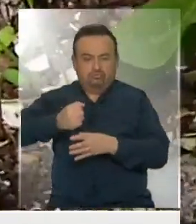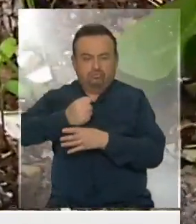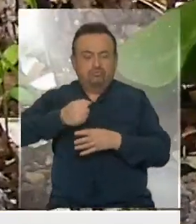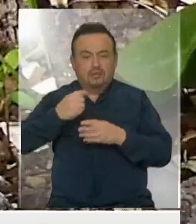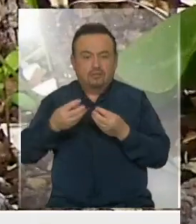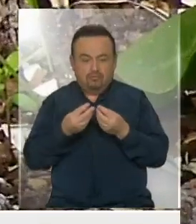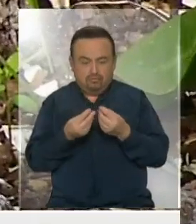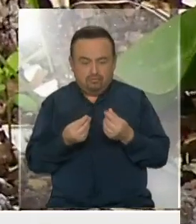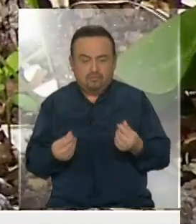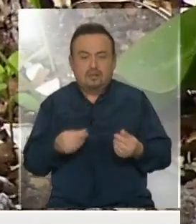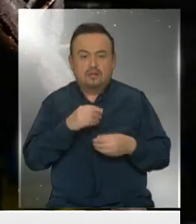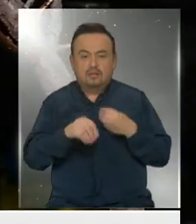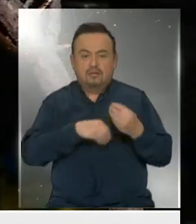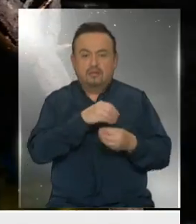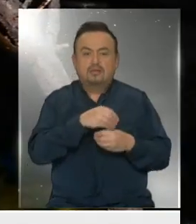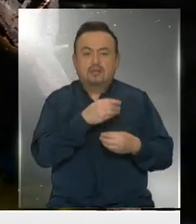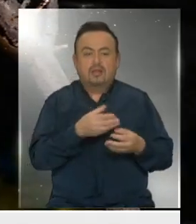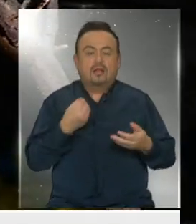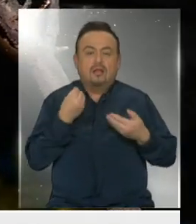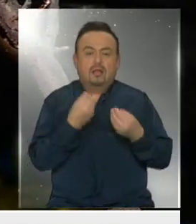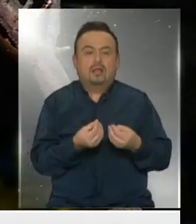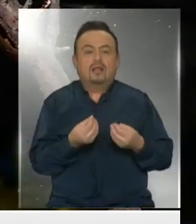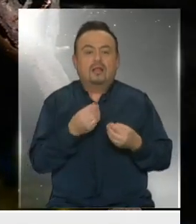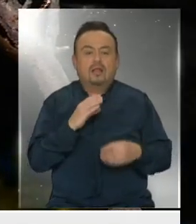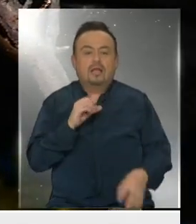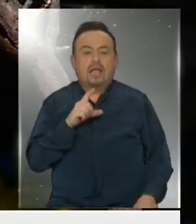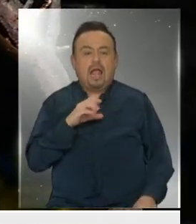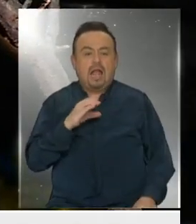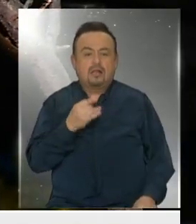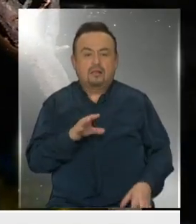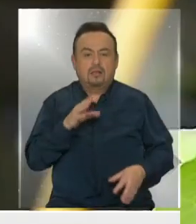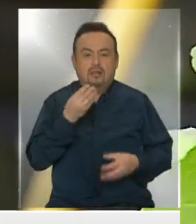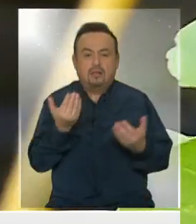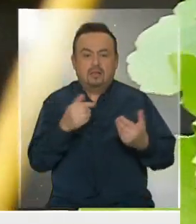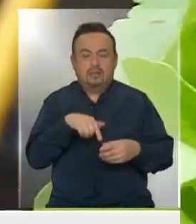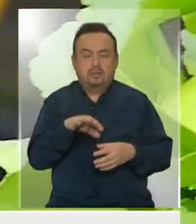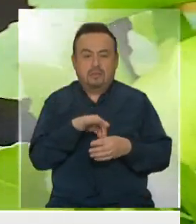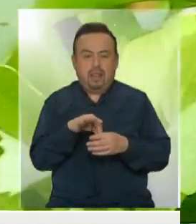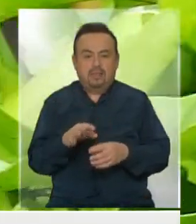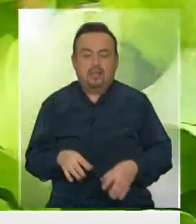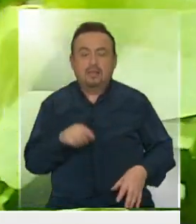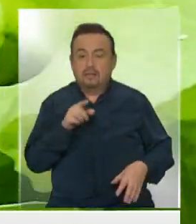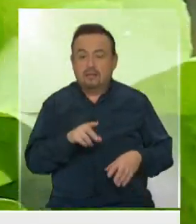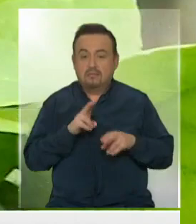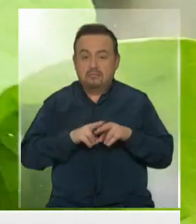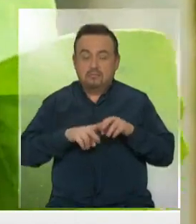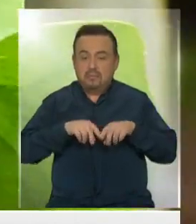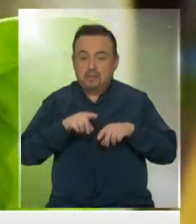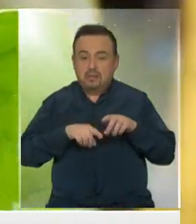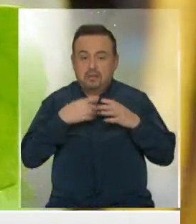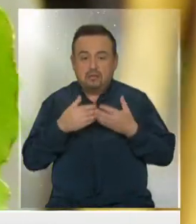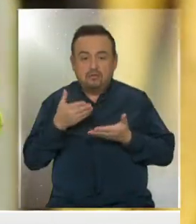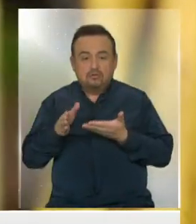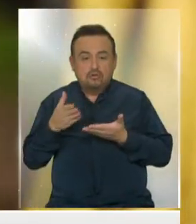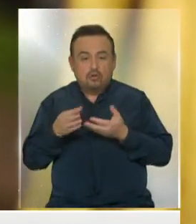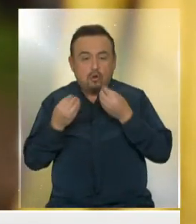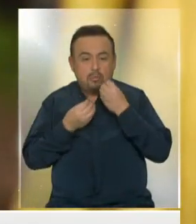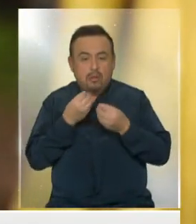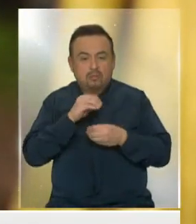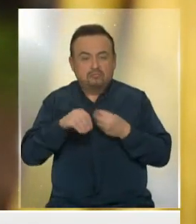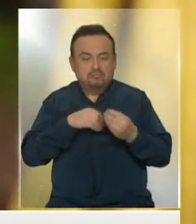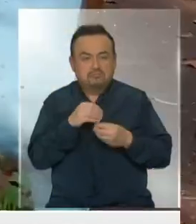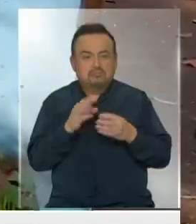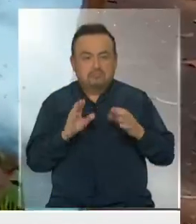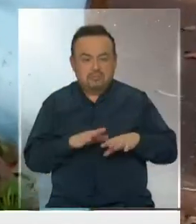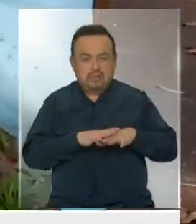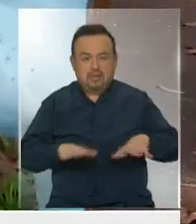y súper bueno porque te aporta todo el calcio que necesitan las plantas. Preparó la tierra con restos de comida, así